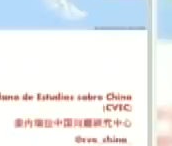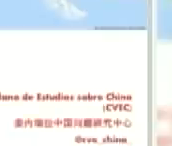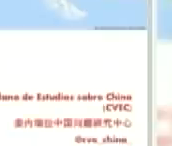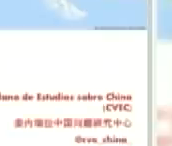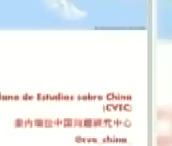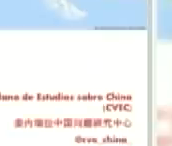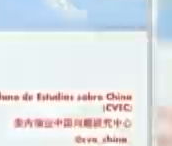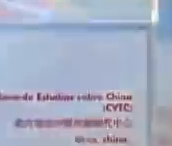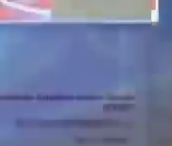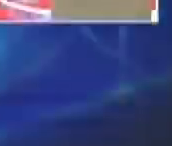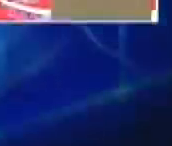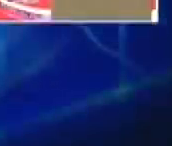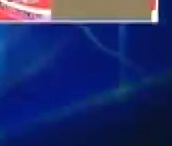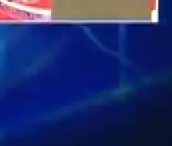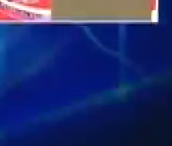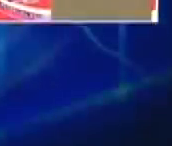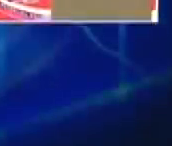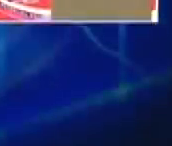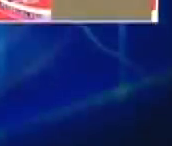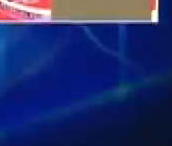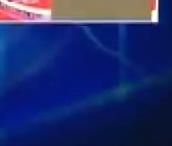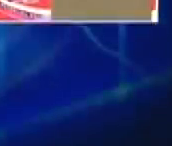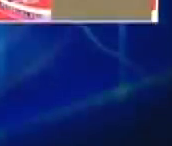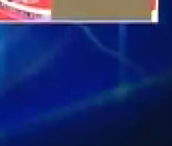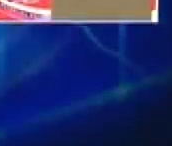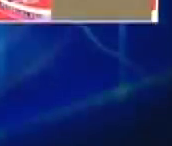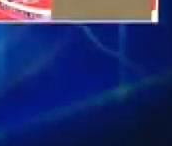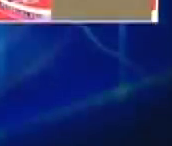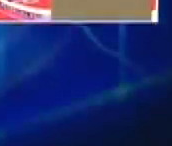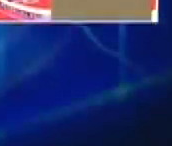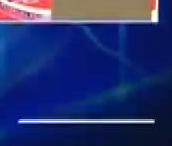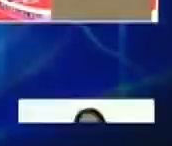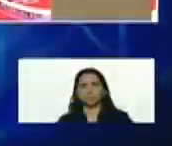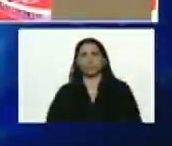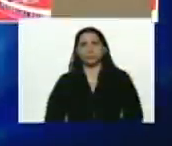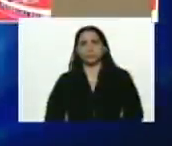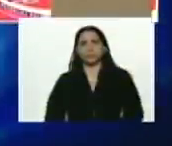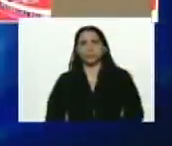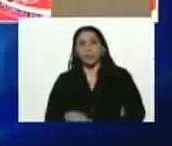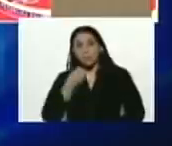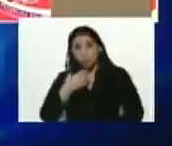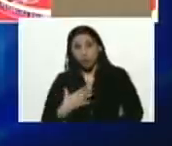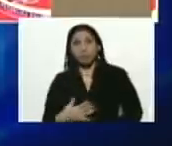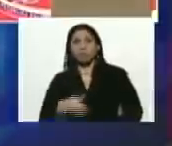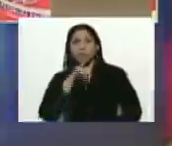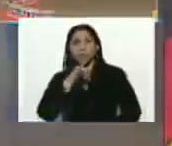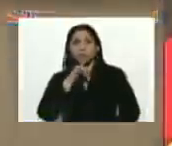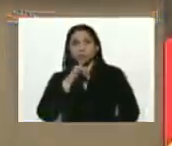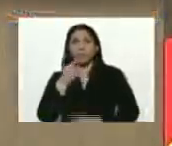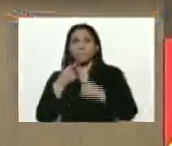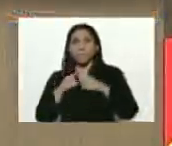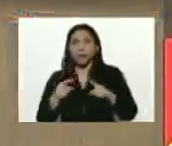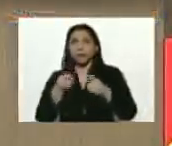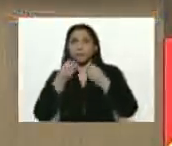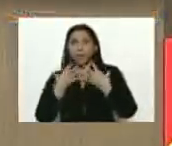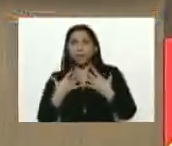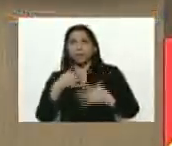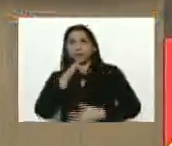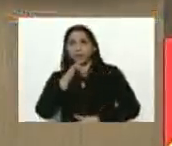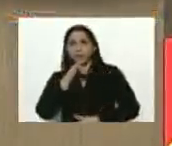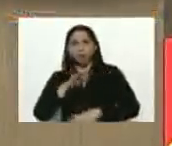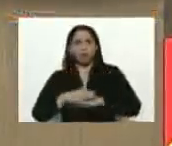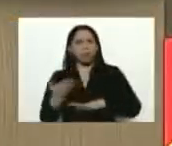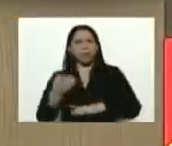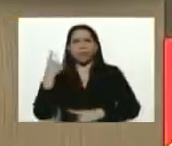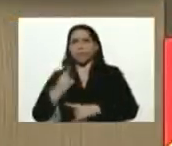casos activos en Sudamérica. Bueno, son noticias para que estemos muy bien informados del por qué